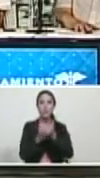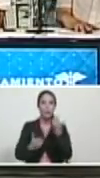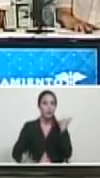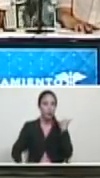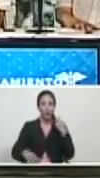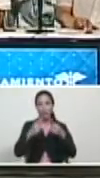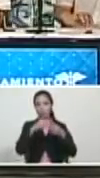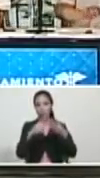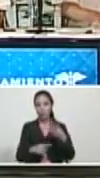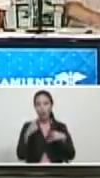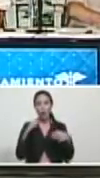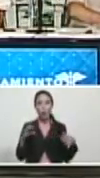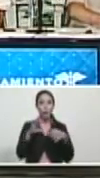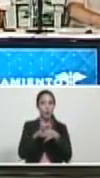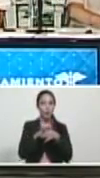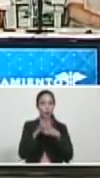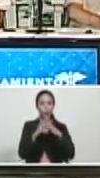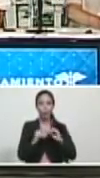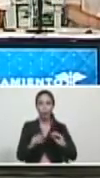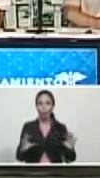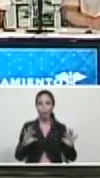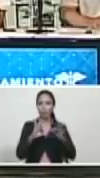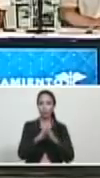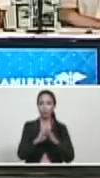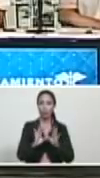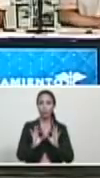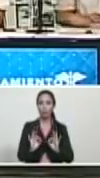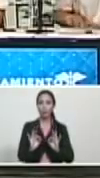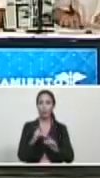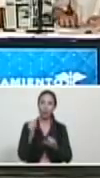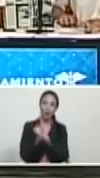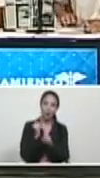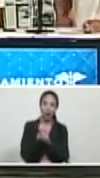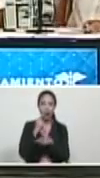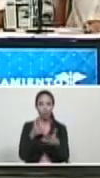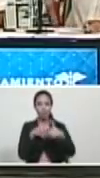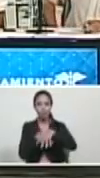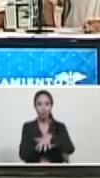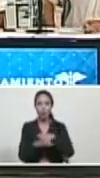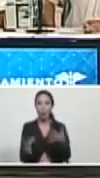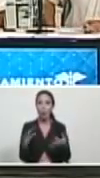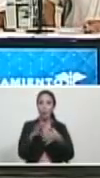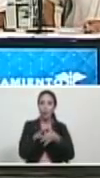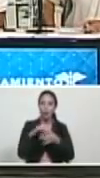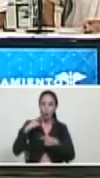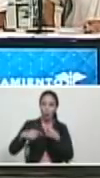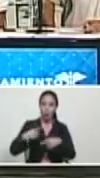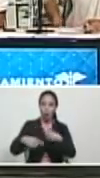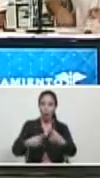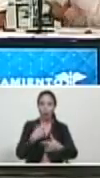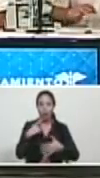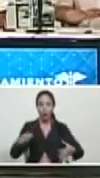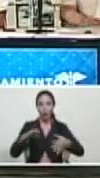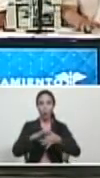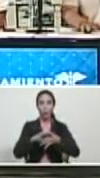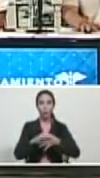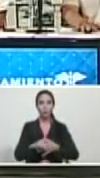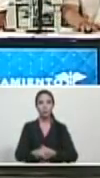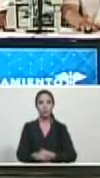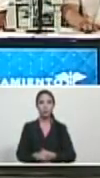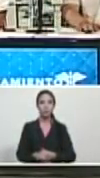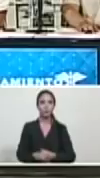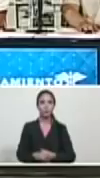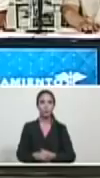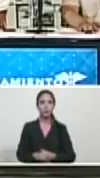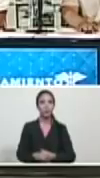Ventura. Todos y todas tienen que trabajar integrado, diariamente. Esto no es un tema